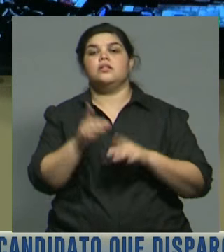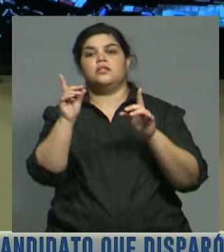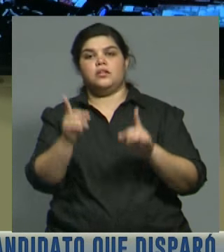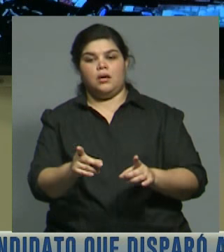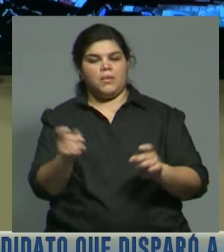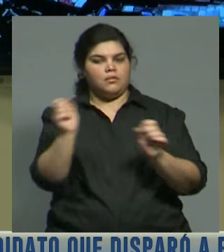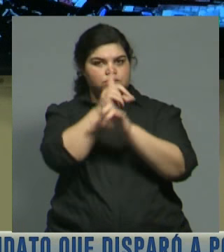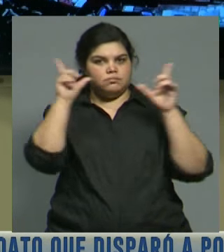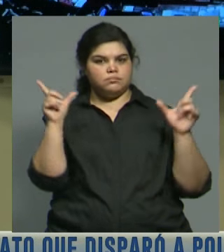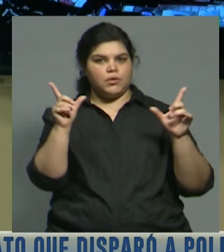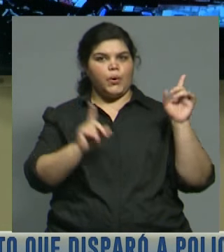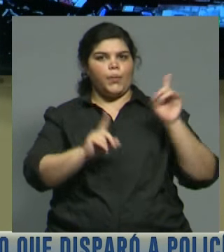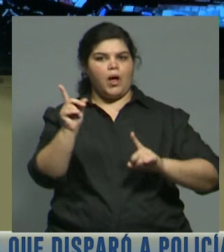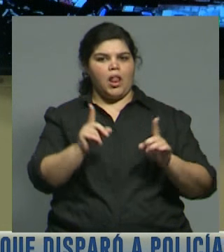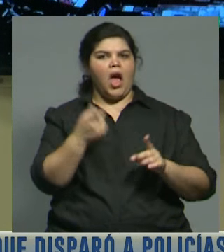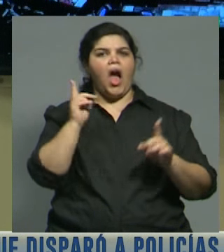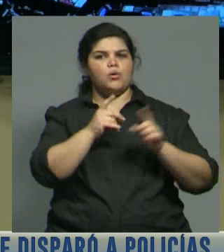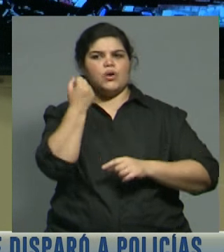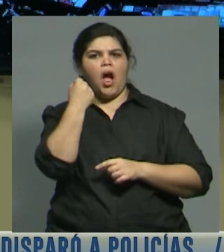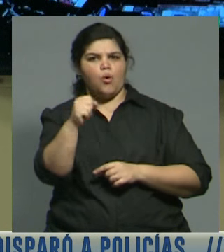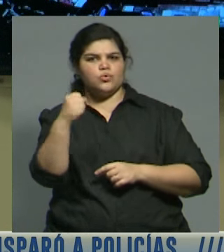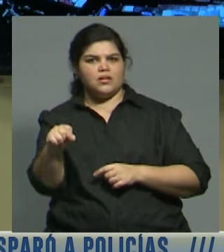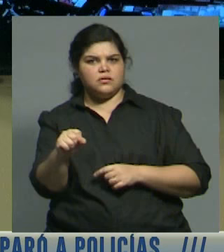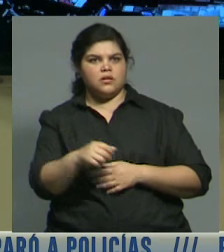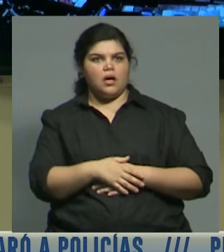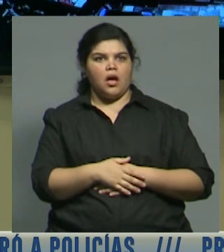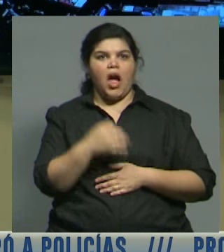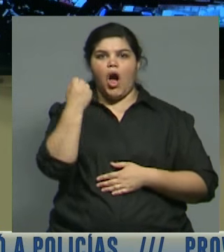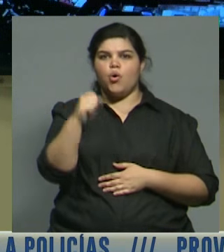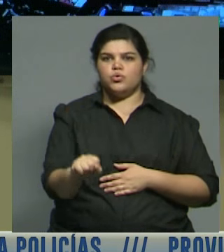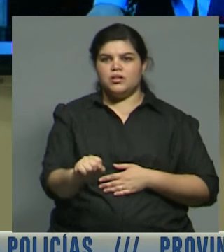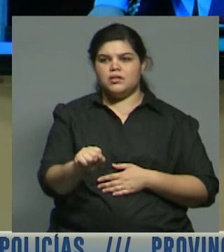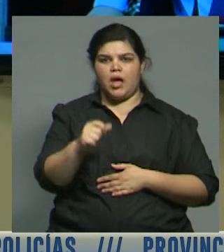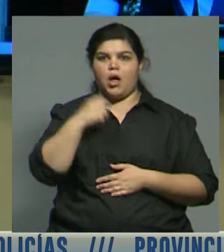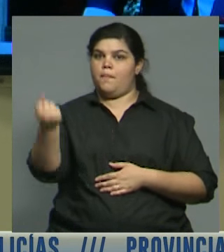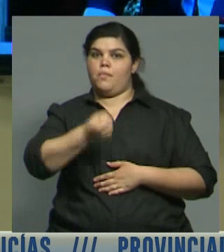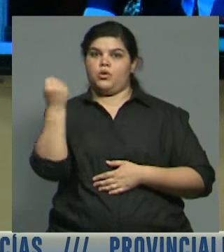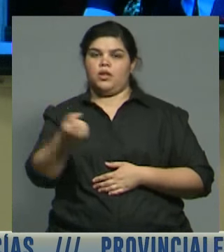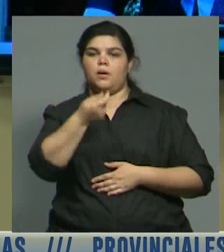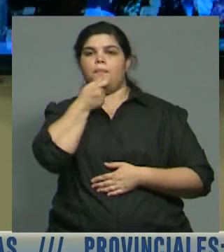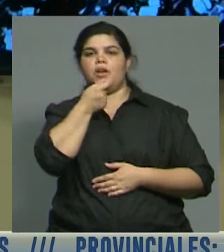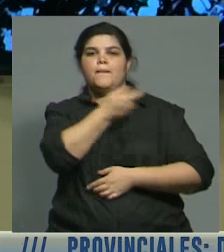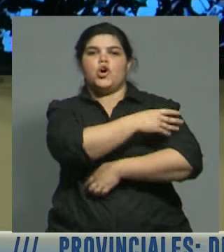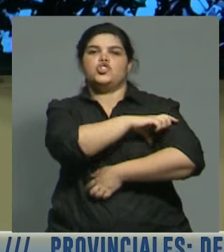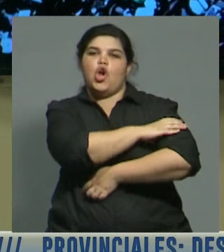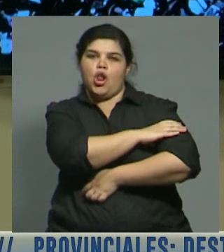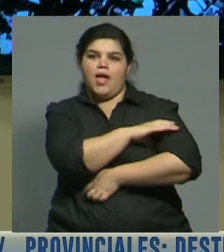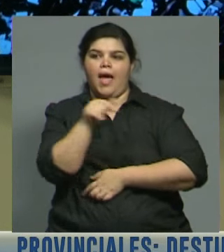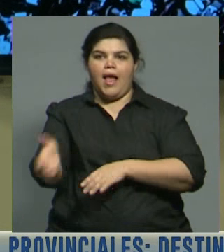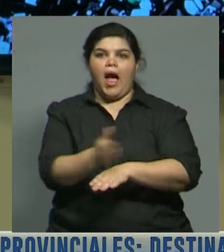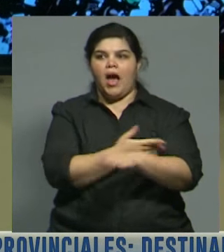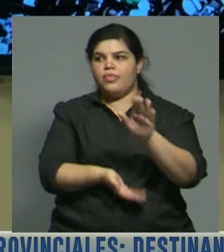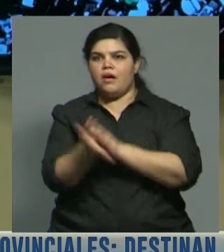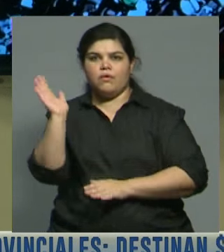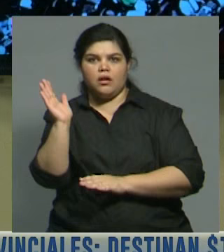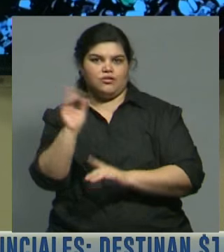corta diferencia, las ausencias que hubieron en el recinto, ¿no? Hubieron ausencias de figuras relevantes como Daniel Scioli, por ejemplo, que se retiraron antes de la votación,